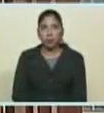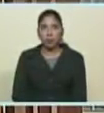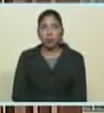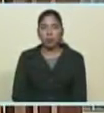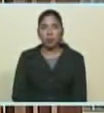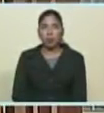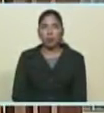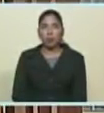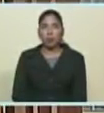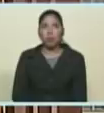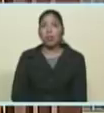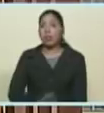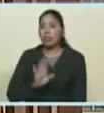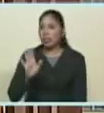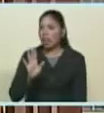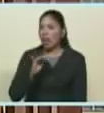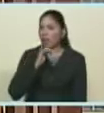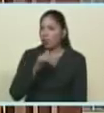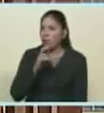Bolívar, ya dije el monto.